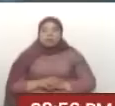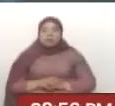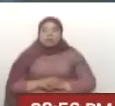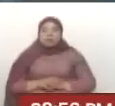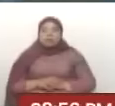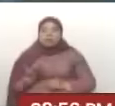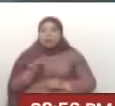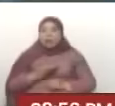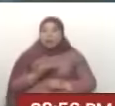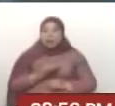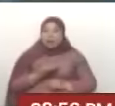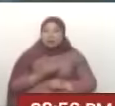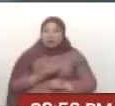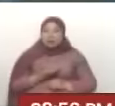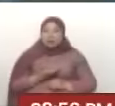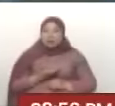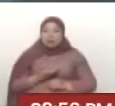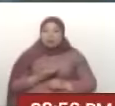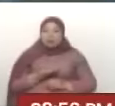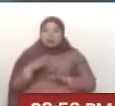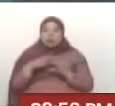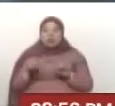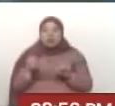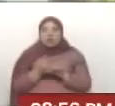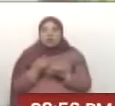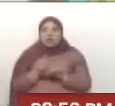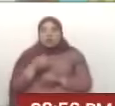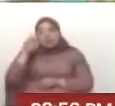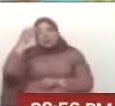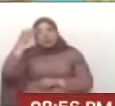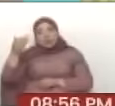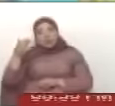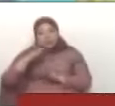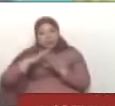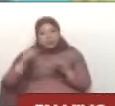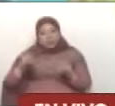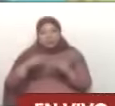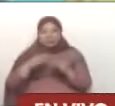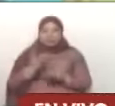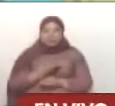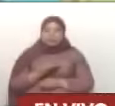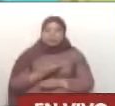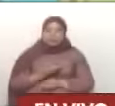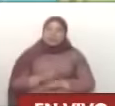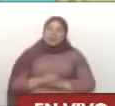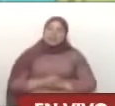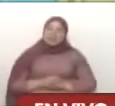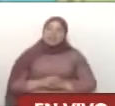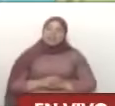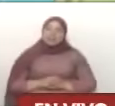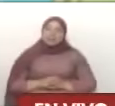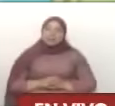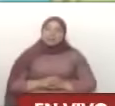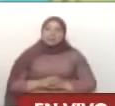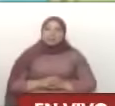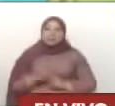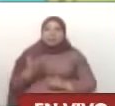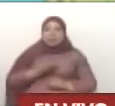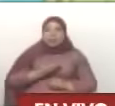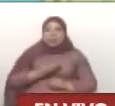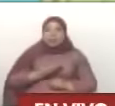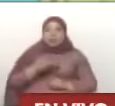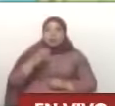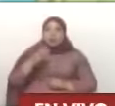alcaldes que están presentes aquí, están todos los alcaldes, vamos a saludarlos, ¿vale? Ah, para que no digan. Dalila Josefina Rosillo